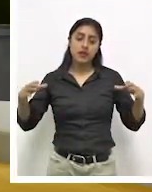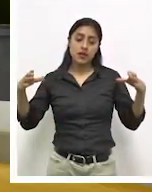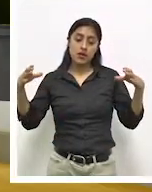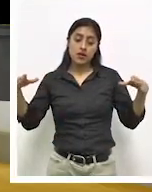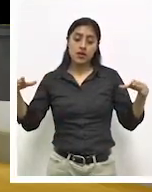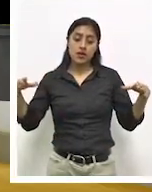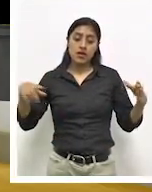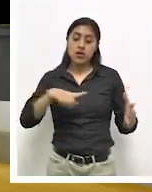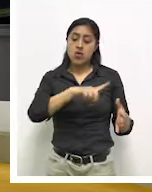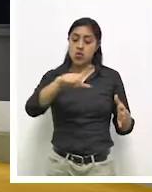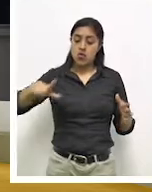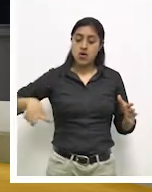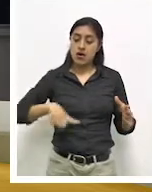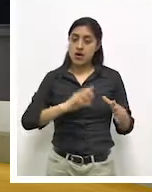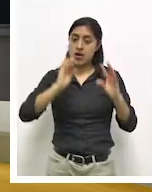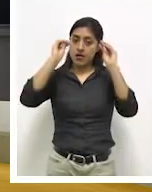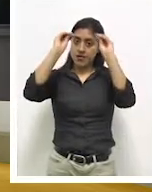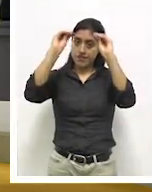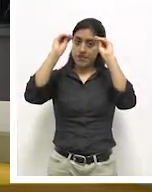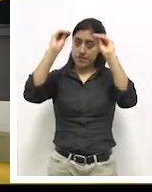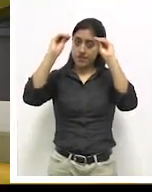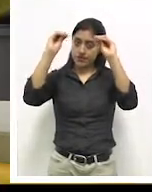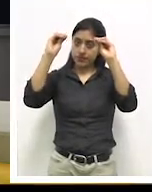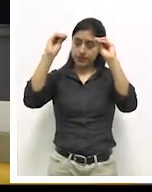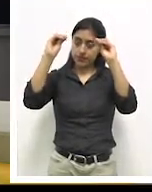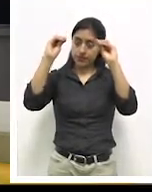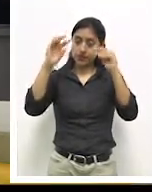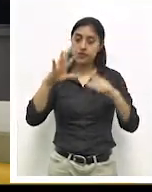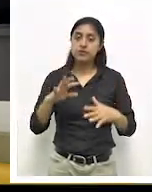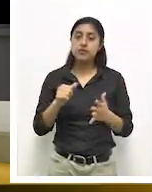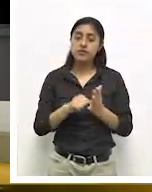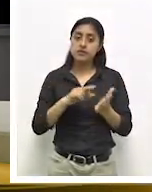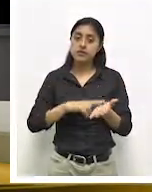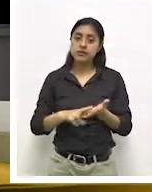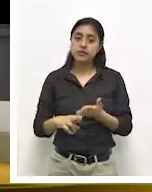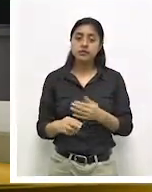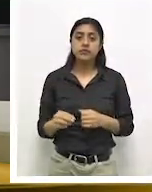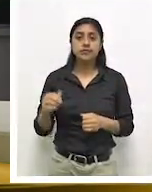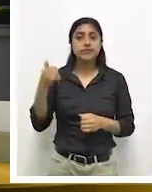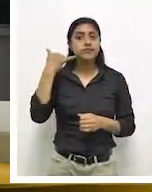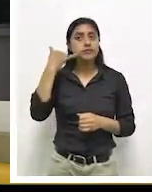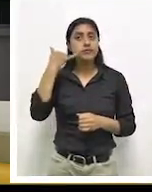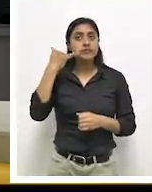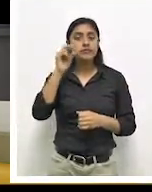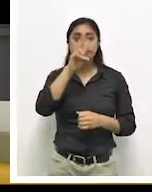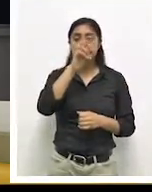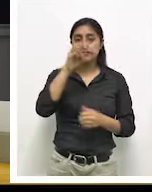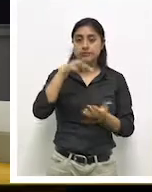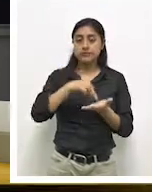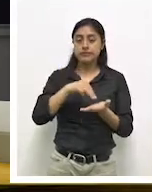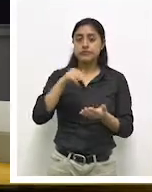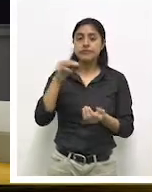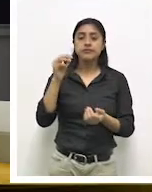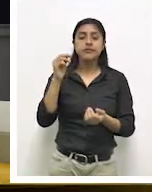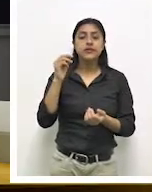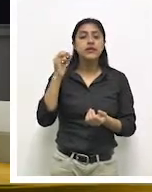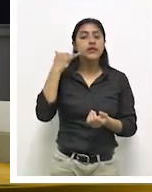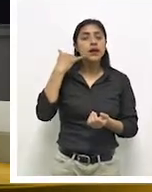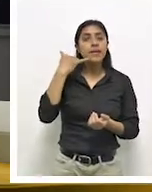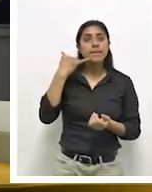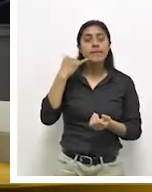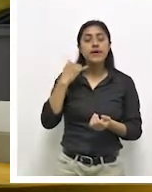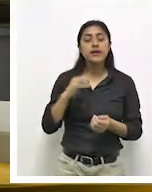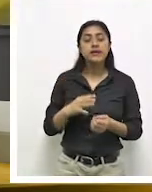El Centro de Información de RENAP atiende más de 2,000 llamadas diarias y los ciudadanos son atendidos por asesores, quienes les